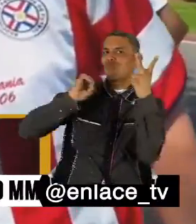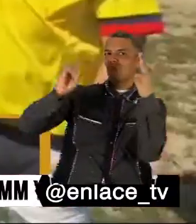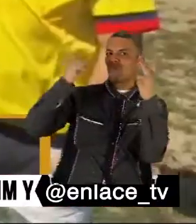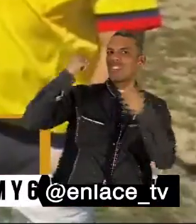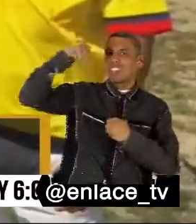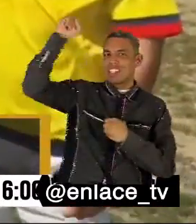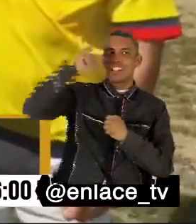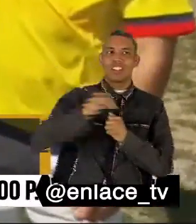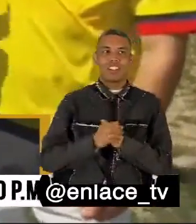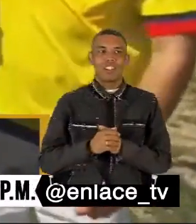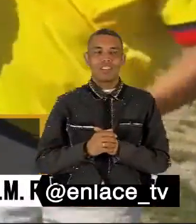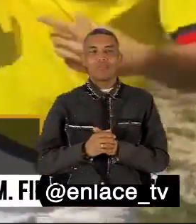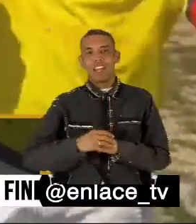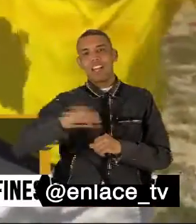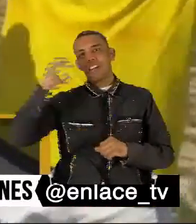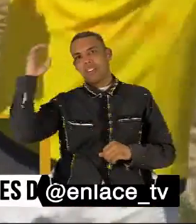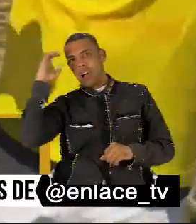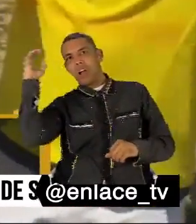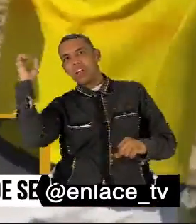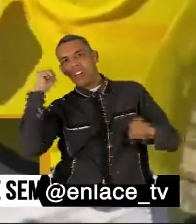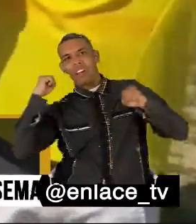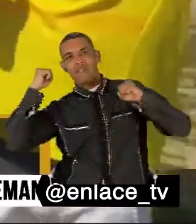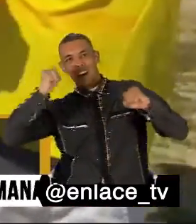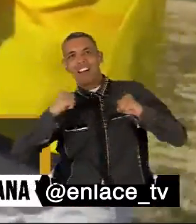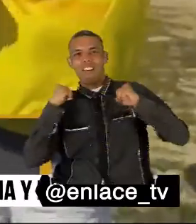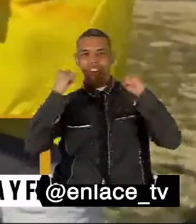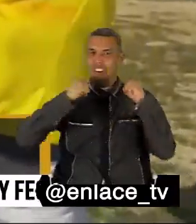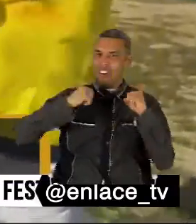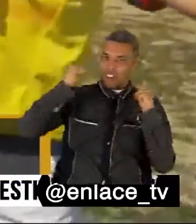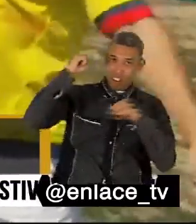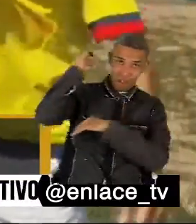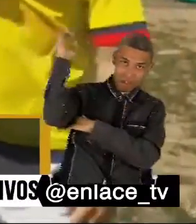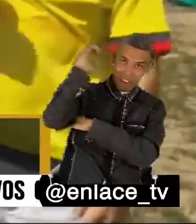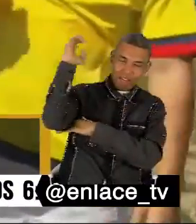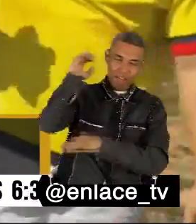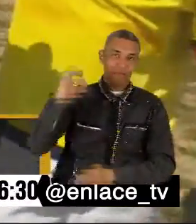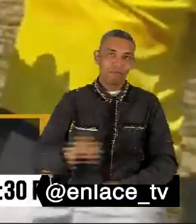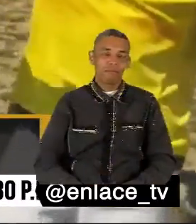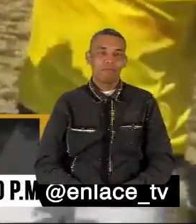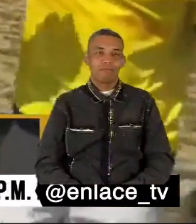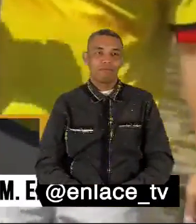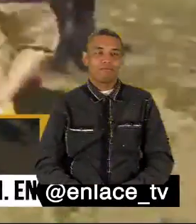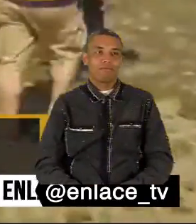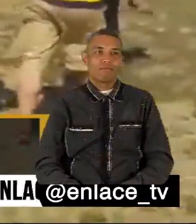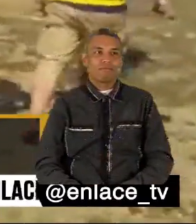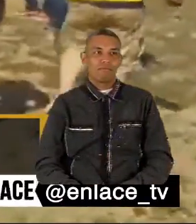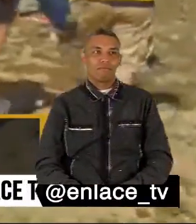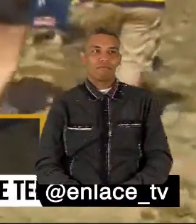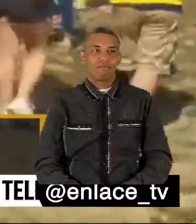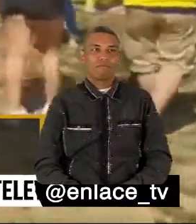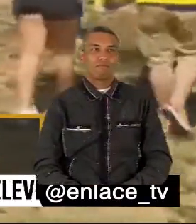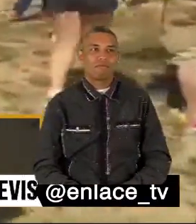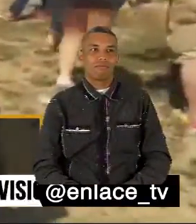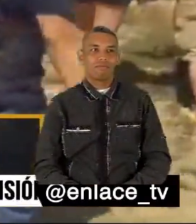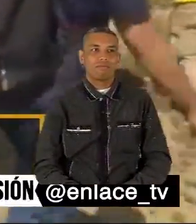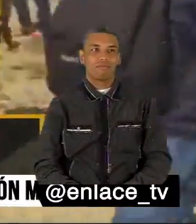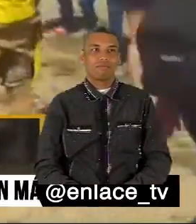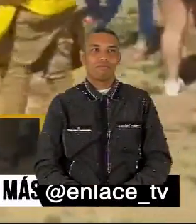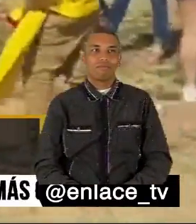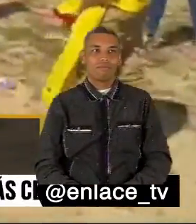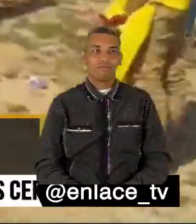2-0. ¡Colombia! ¡Colombia! ¡Colombia! ¡Colombia!